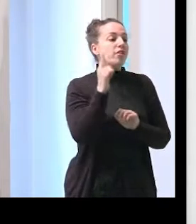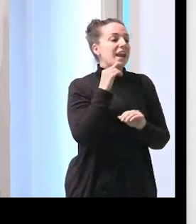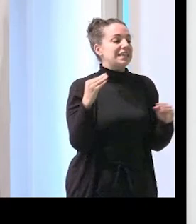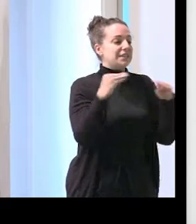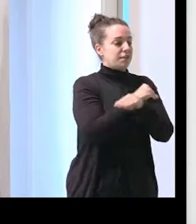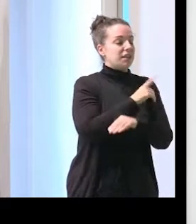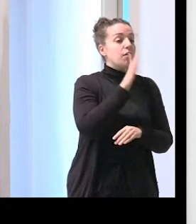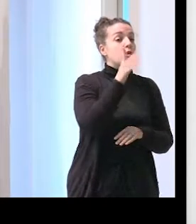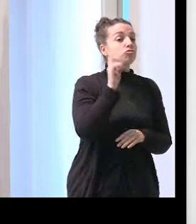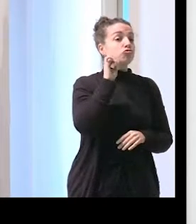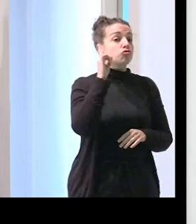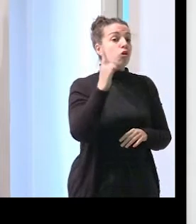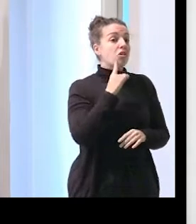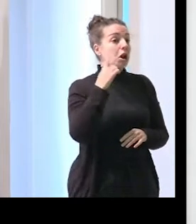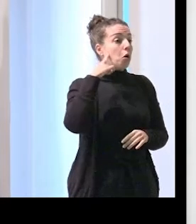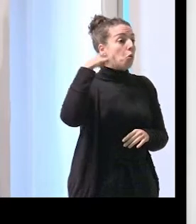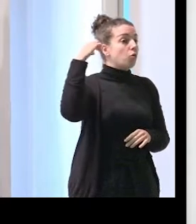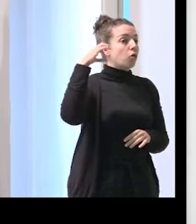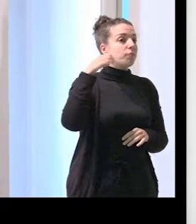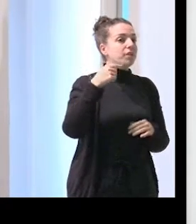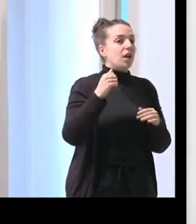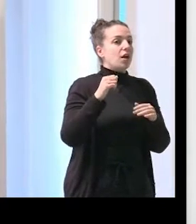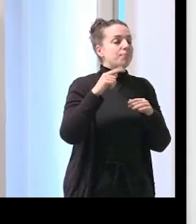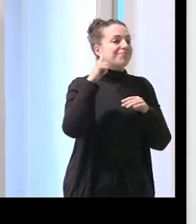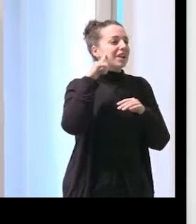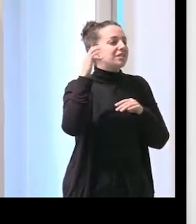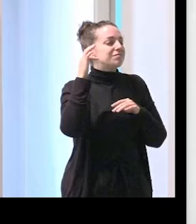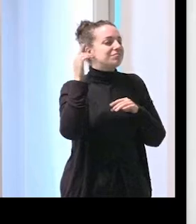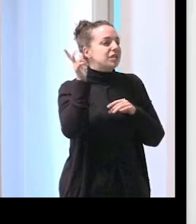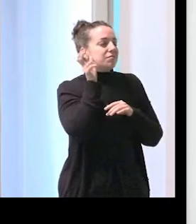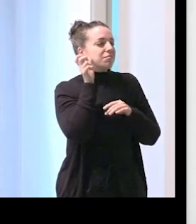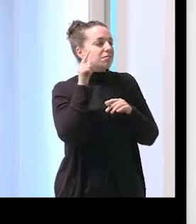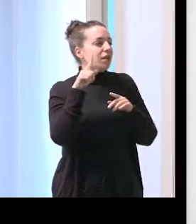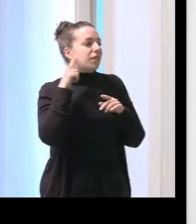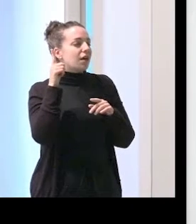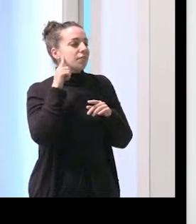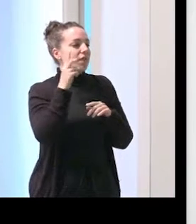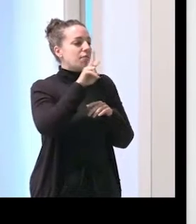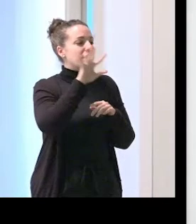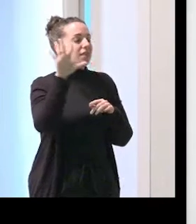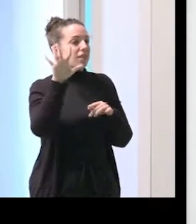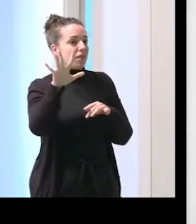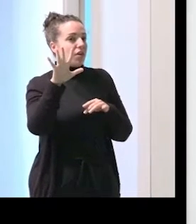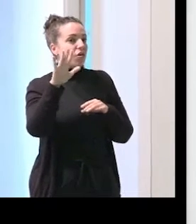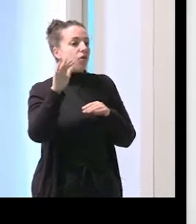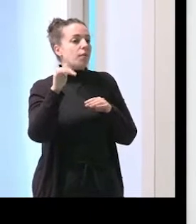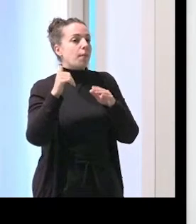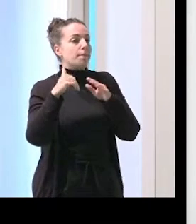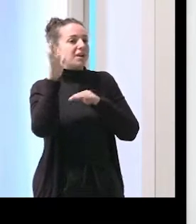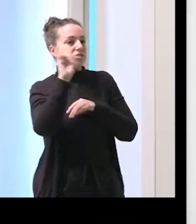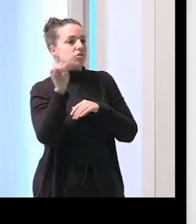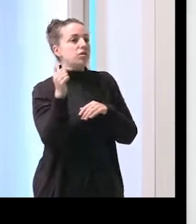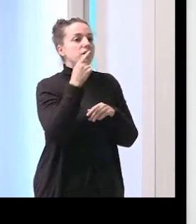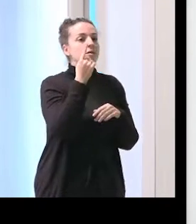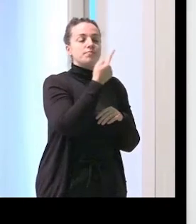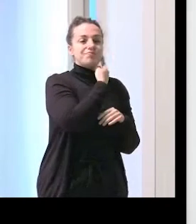uno de los dos oídos hay un umbral superior a 25 decibelios y que en el otro oído, en el peor, los umbrales son de más de 15 decibelios en